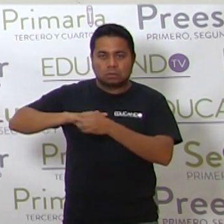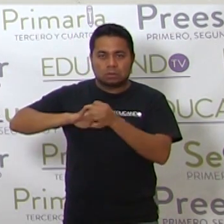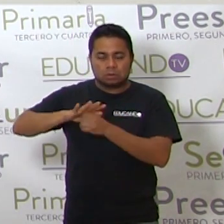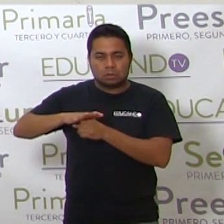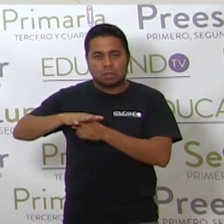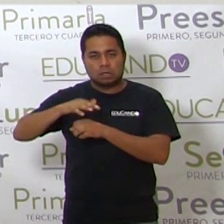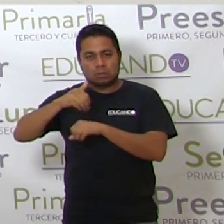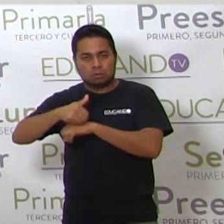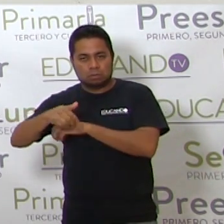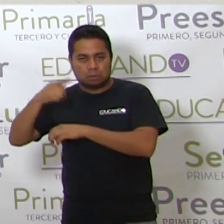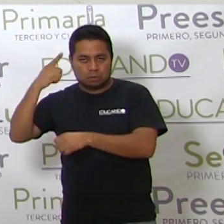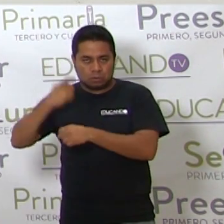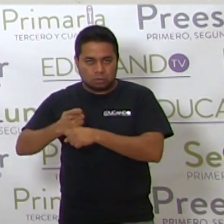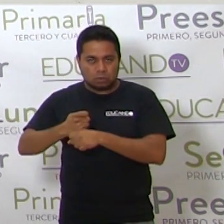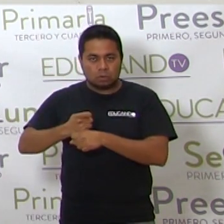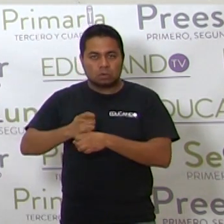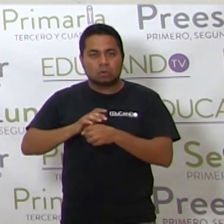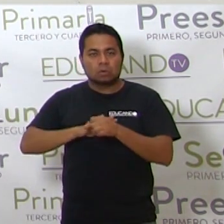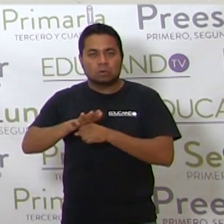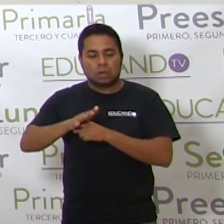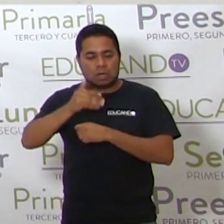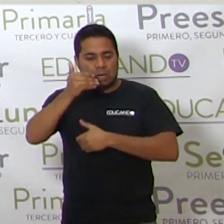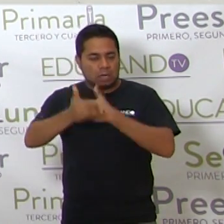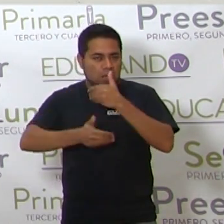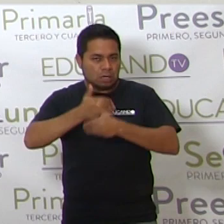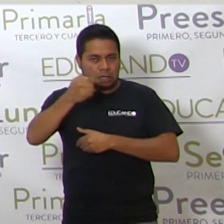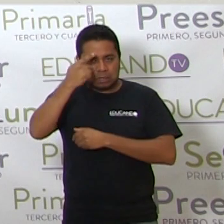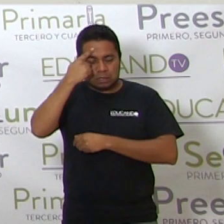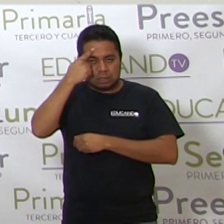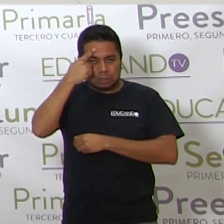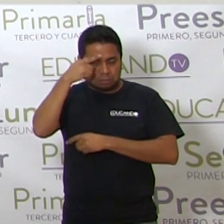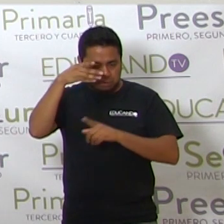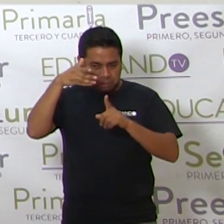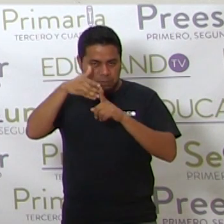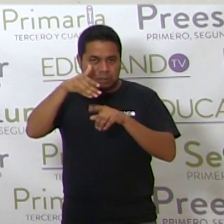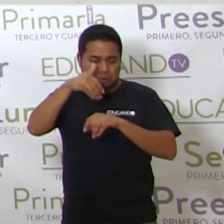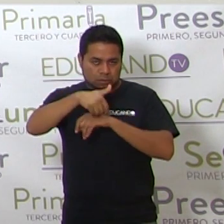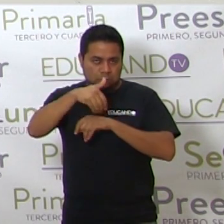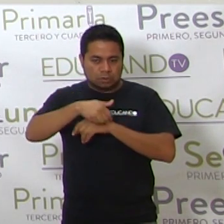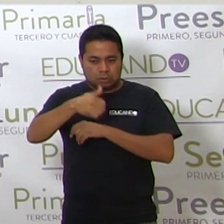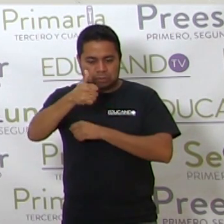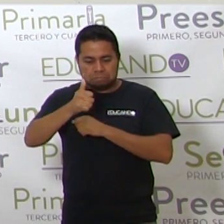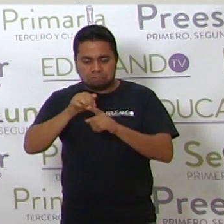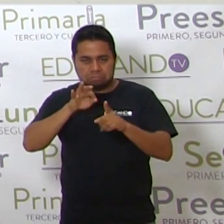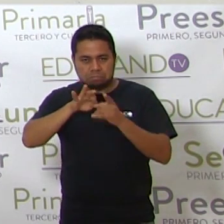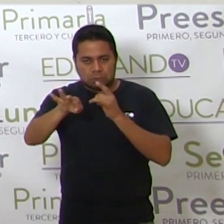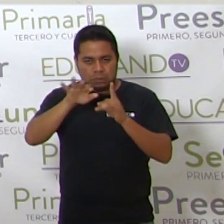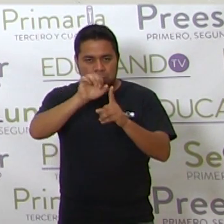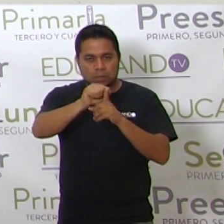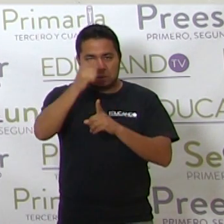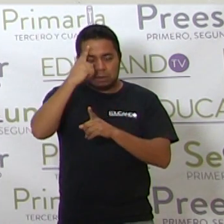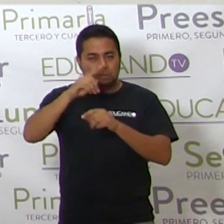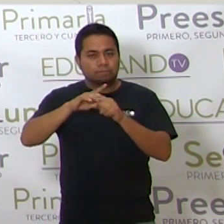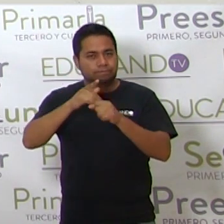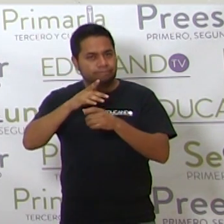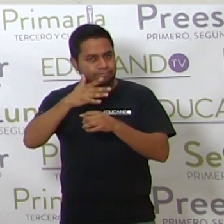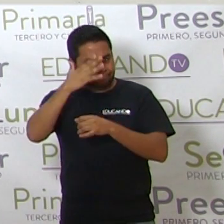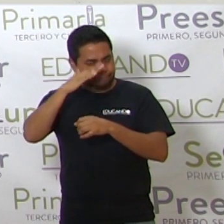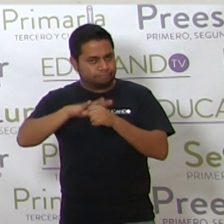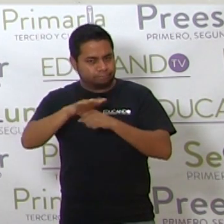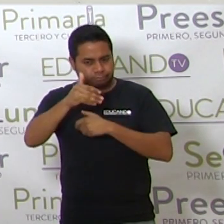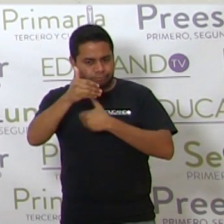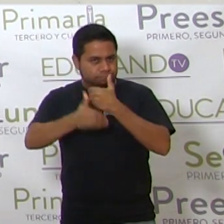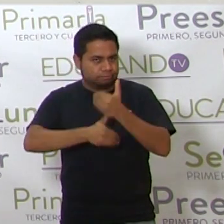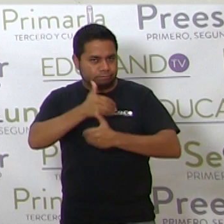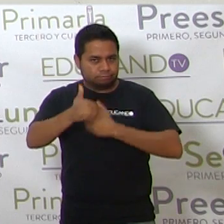paso número uno y así sucesivamente hasta llegar al paso número 6 para poder identificar cuál es la secuencia que debe de llevar